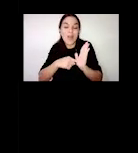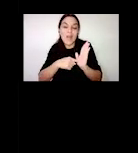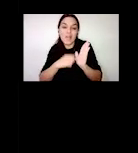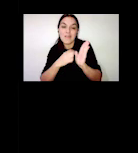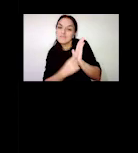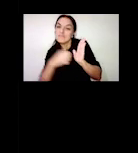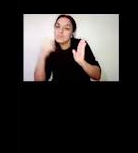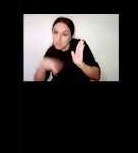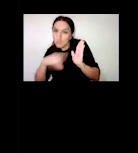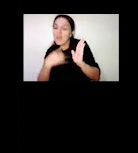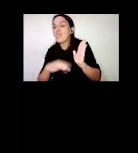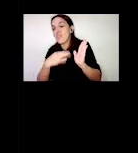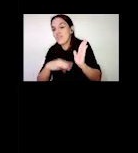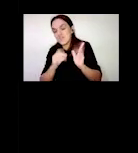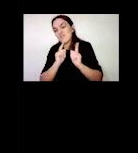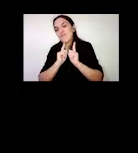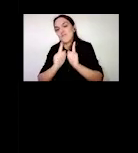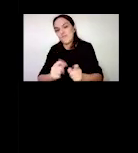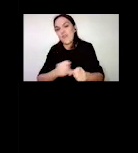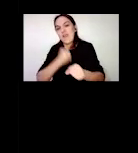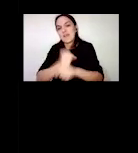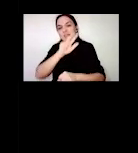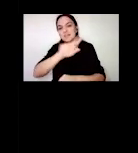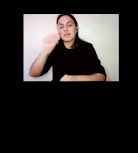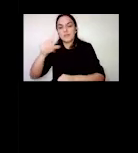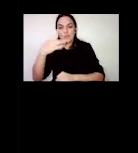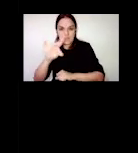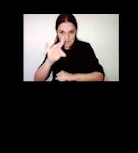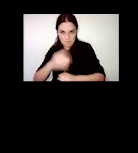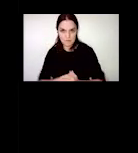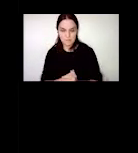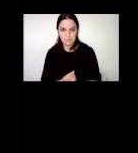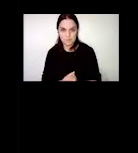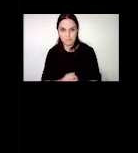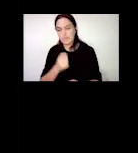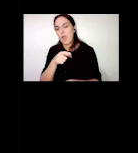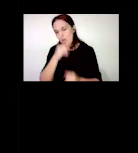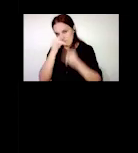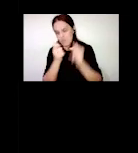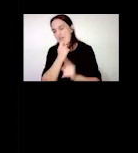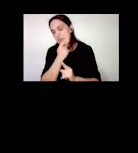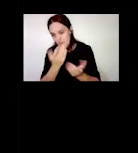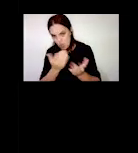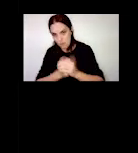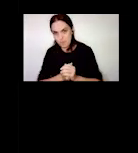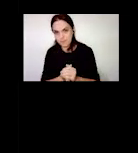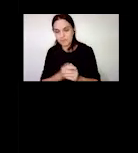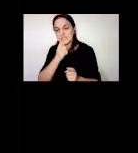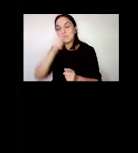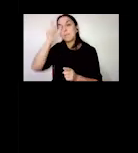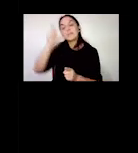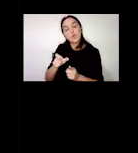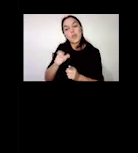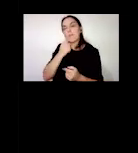quedarse inmovilizado hasta el 31 de diciembre. Vamos a poner esto en un ejemplo. Si un contribuyente repatria,